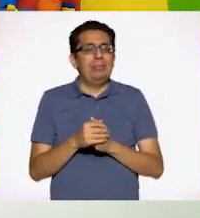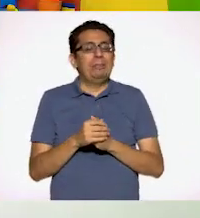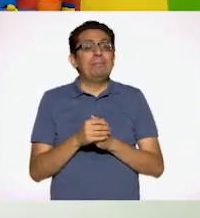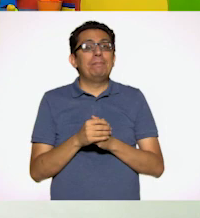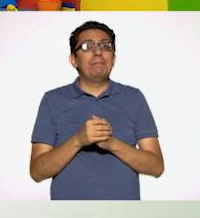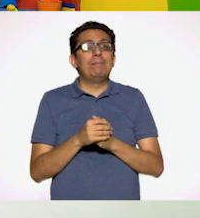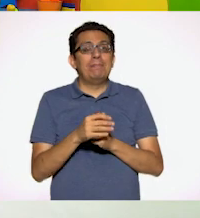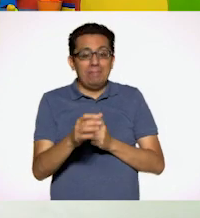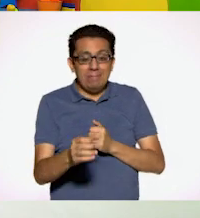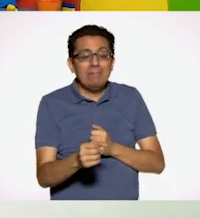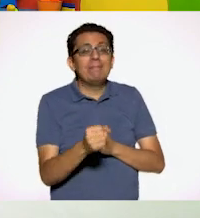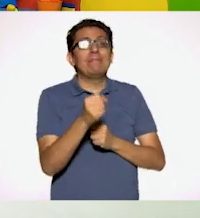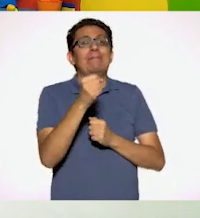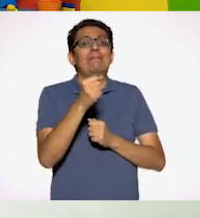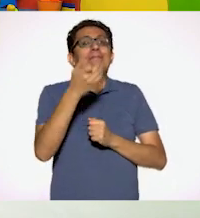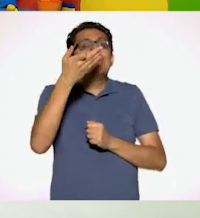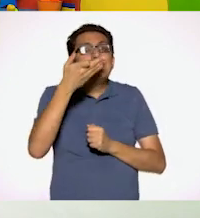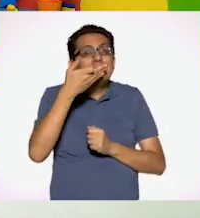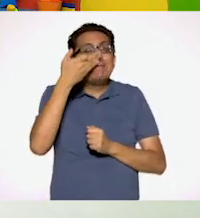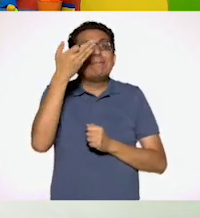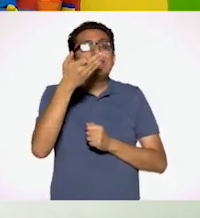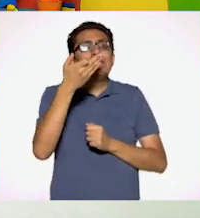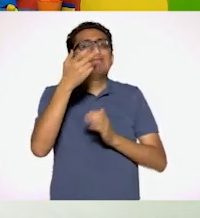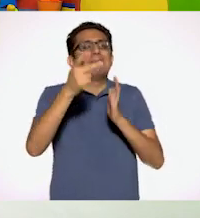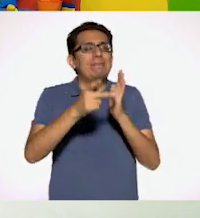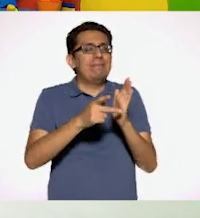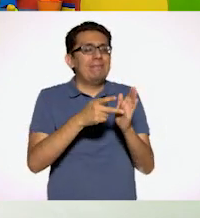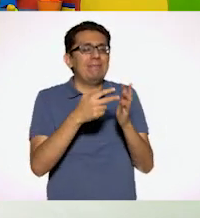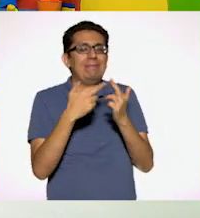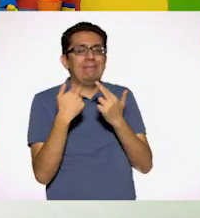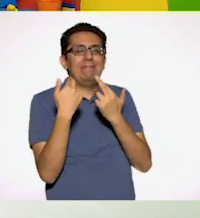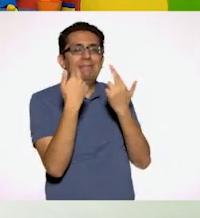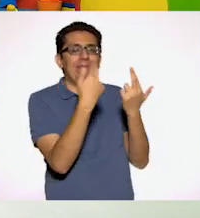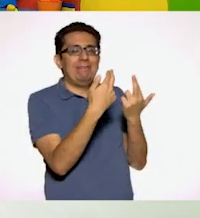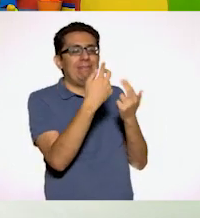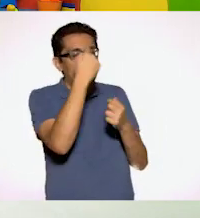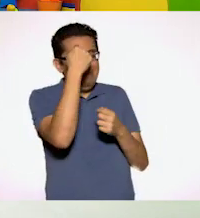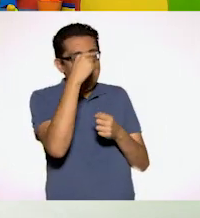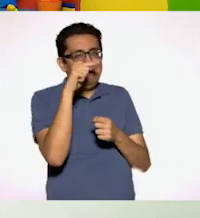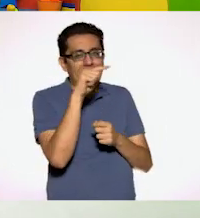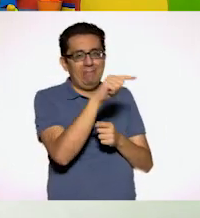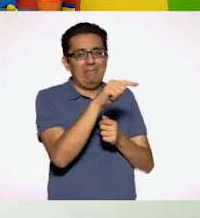Agarro una margarita y te la regalo también. ¡Muy bien!